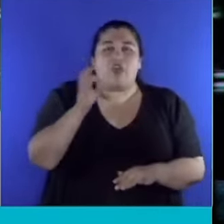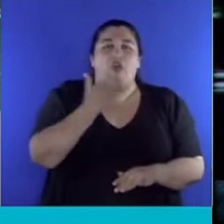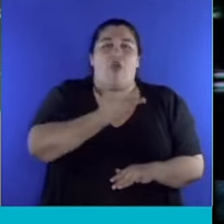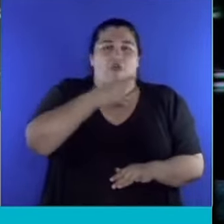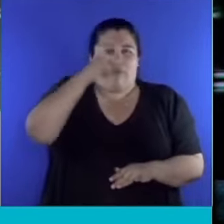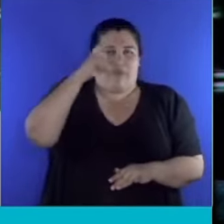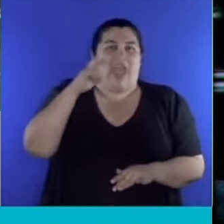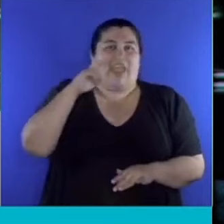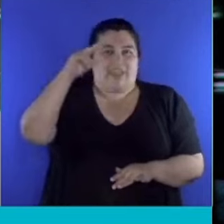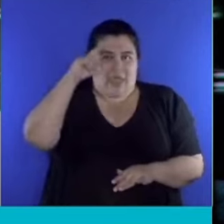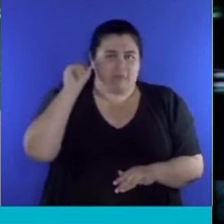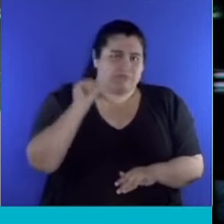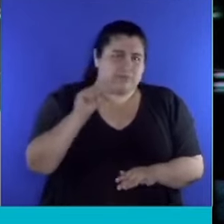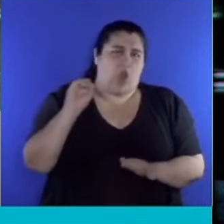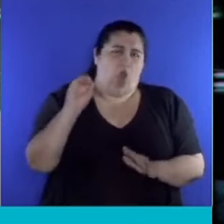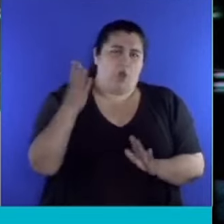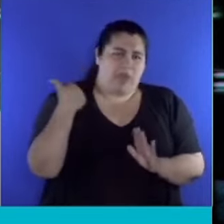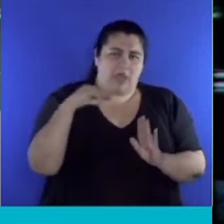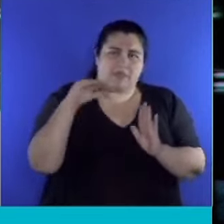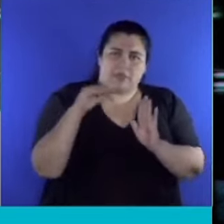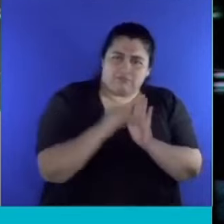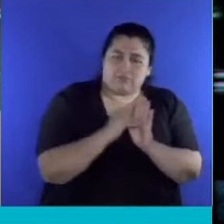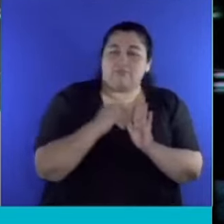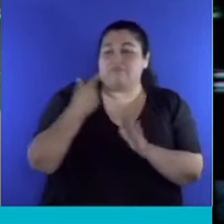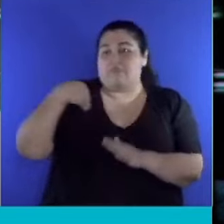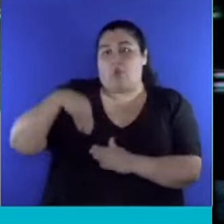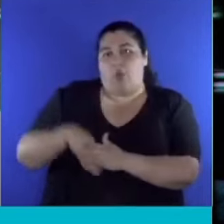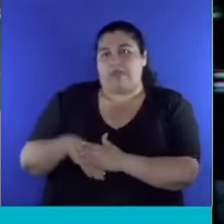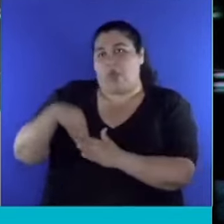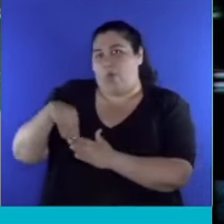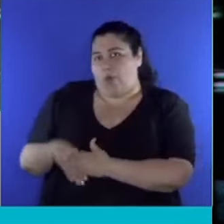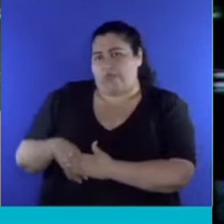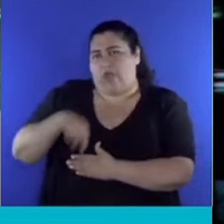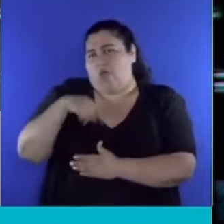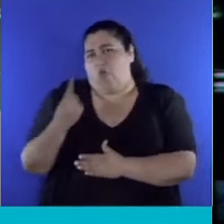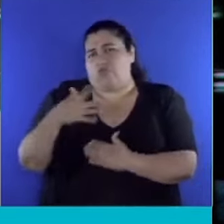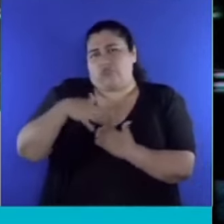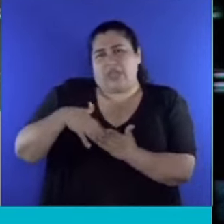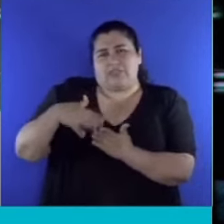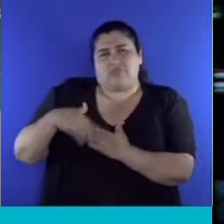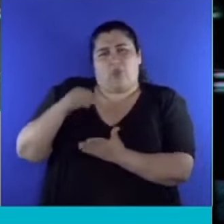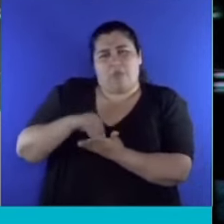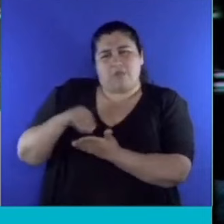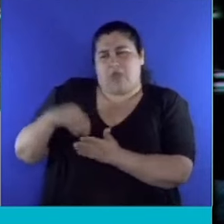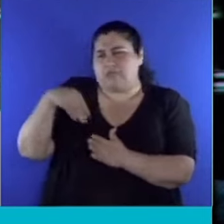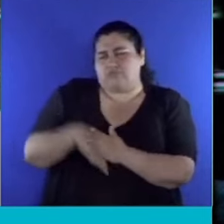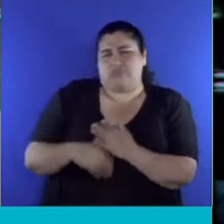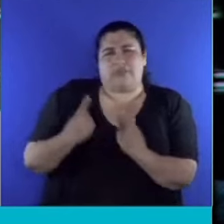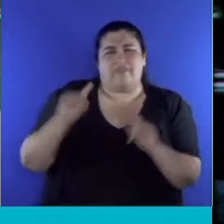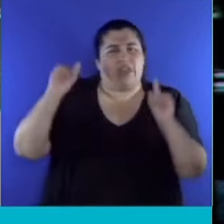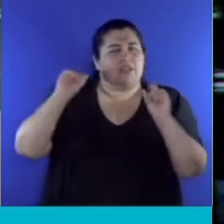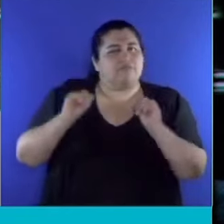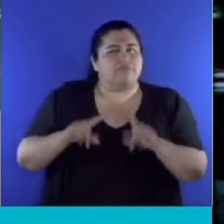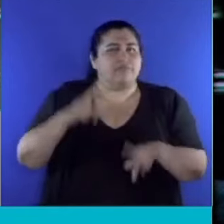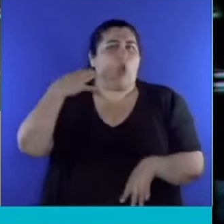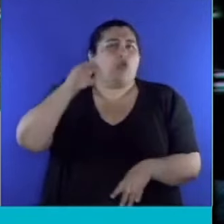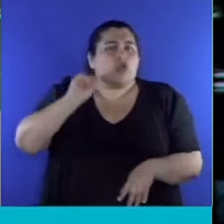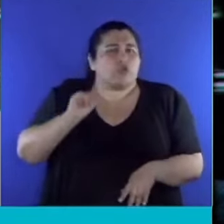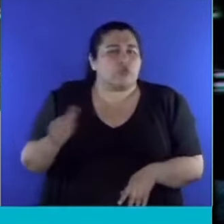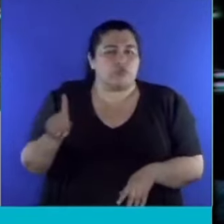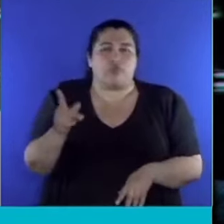y también allí eh guardaba algunas otros algunos otros textos inéditos